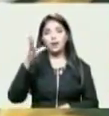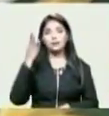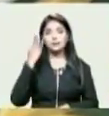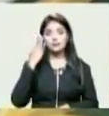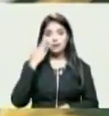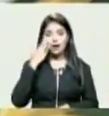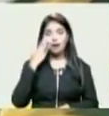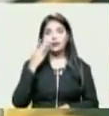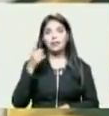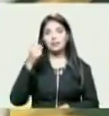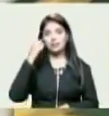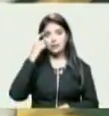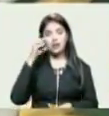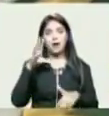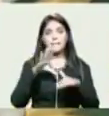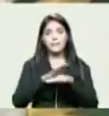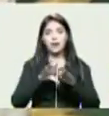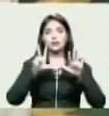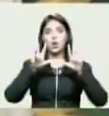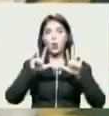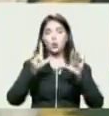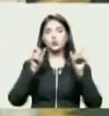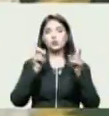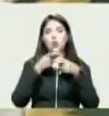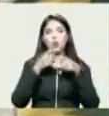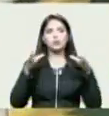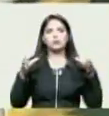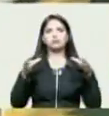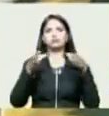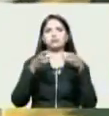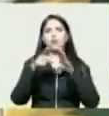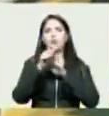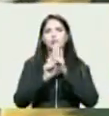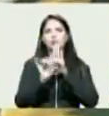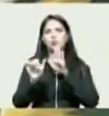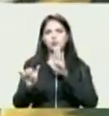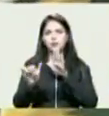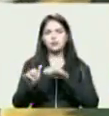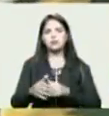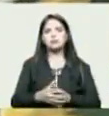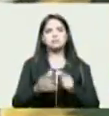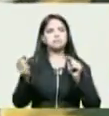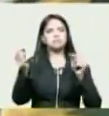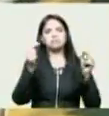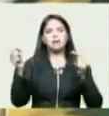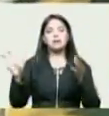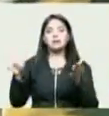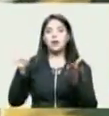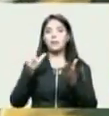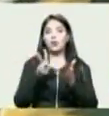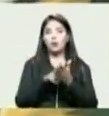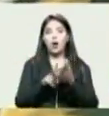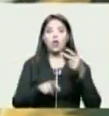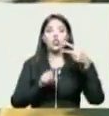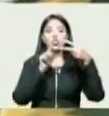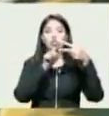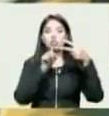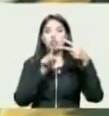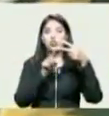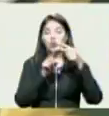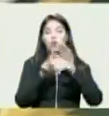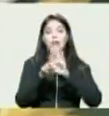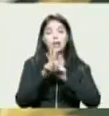martes 8 de agosto, en la sesión de la Asamblea Nacional Constituyente, se aprobaron dos normas jurídicas